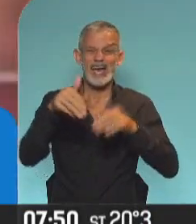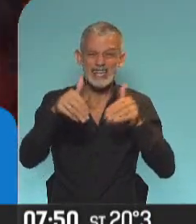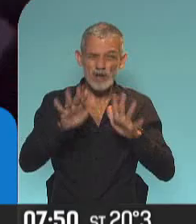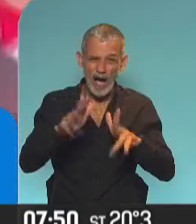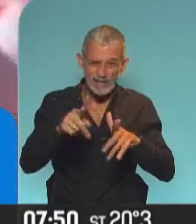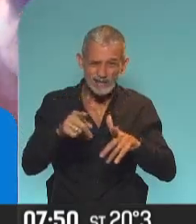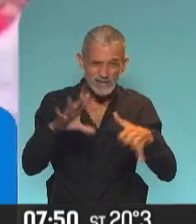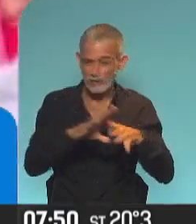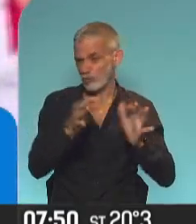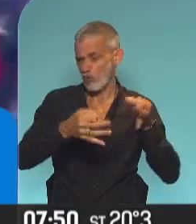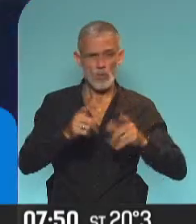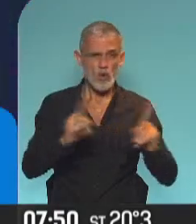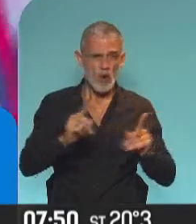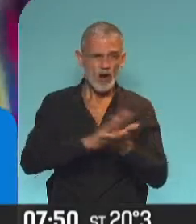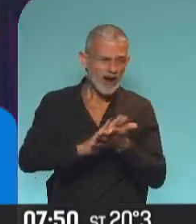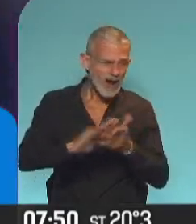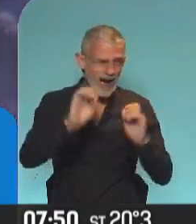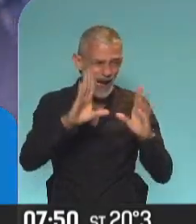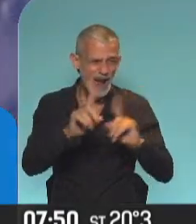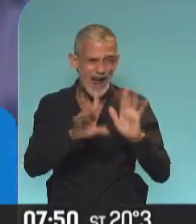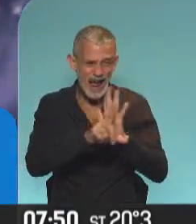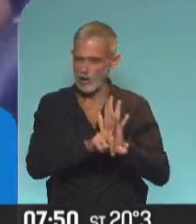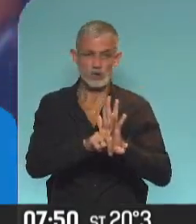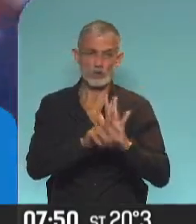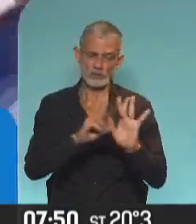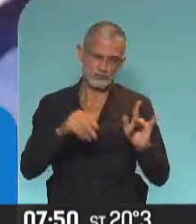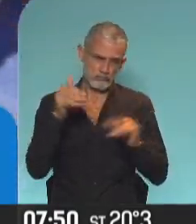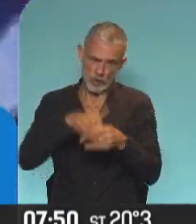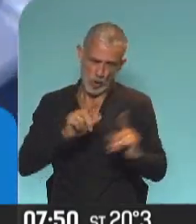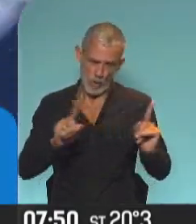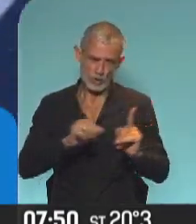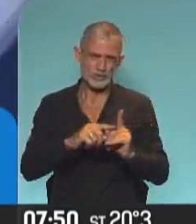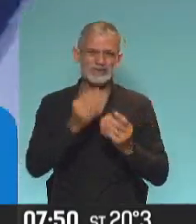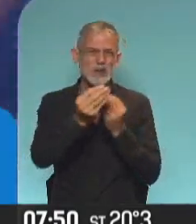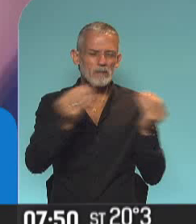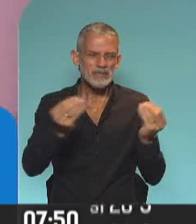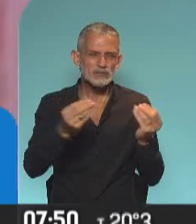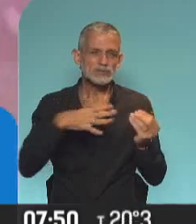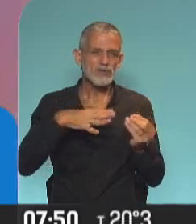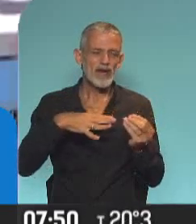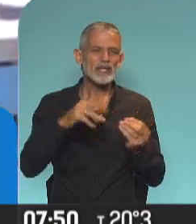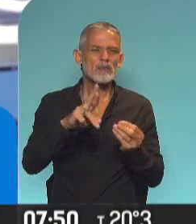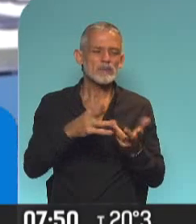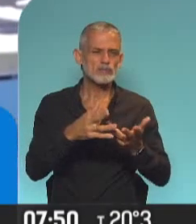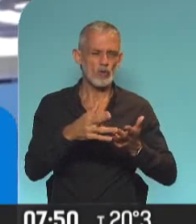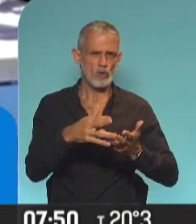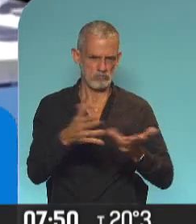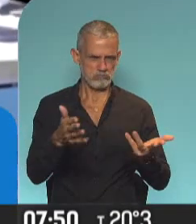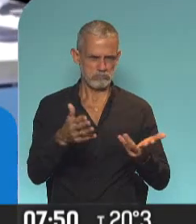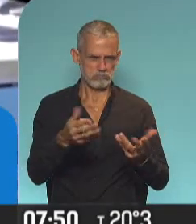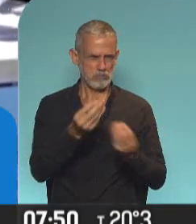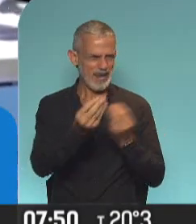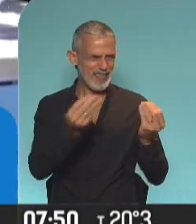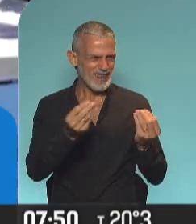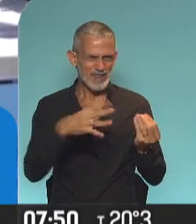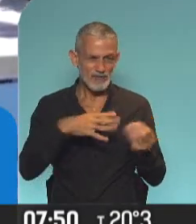de que no eran del todo transparentes. De hecho, había muchos candidatos inhabilitados que no se podían presentar, los principales líderes opositores, o